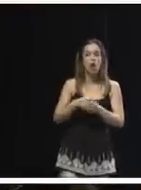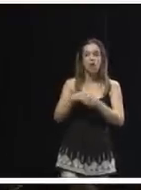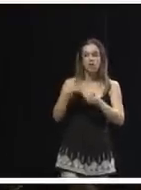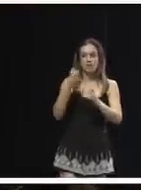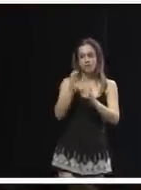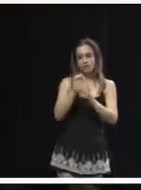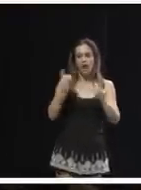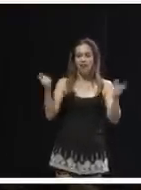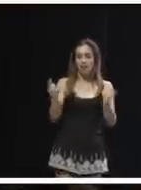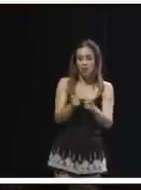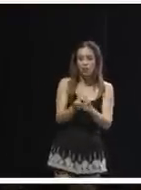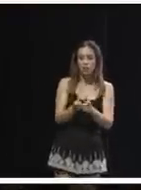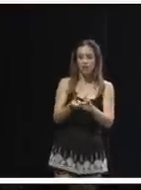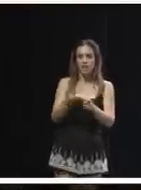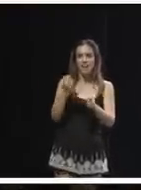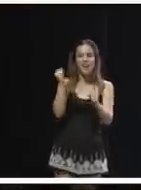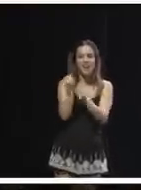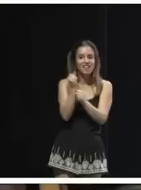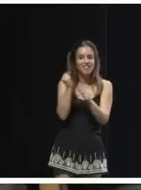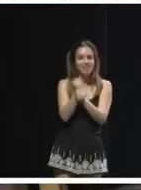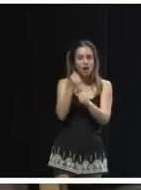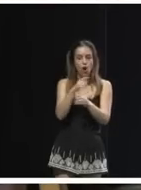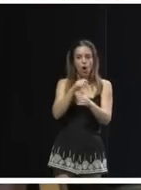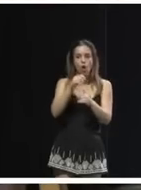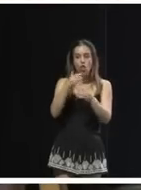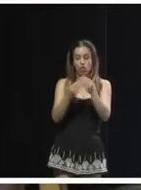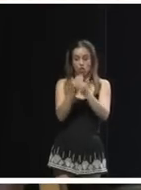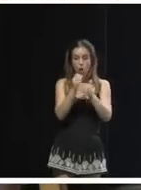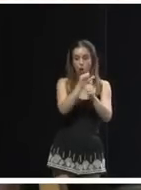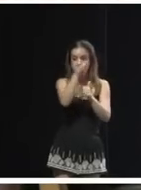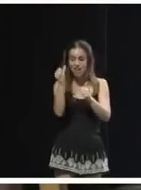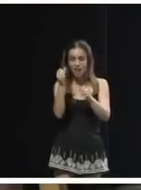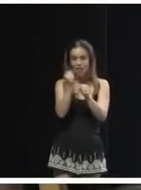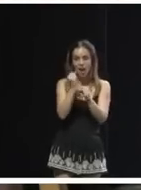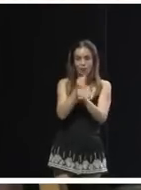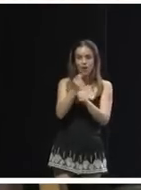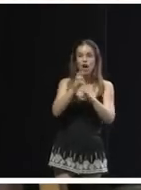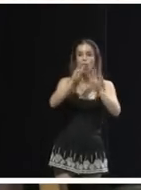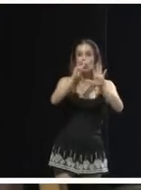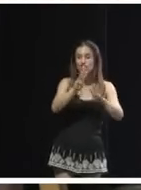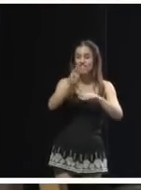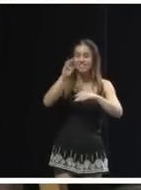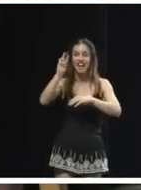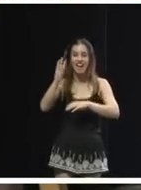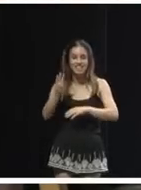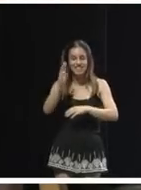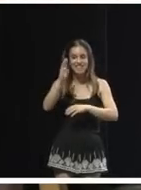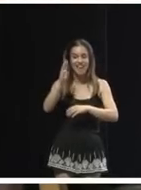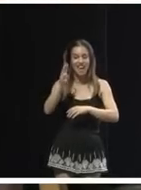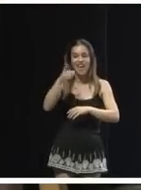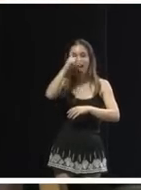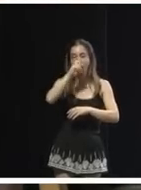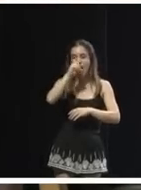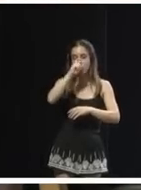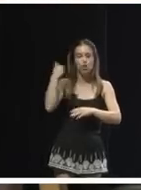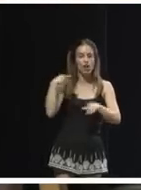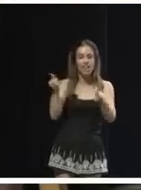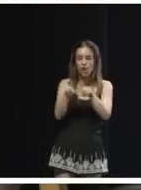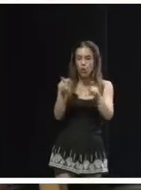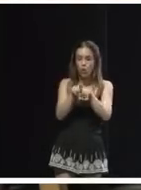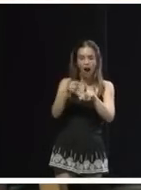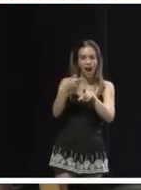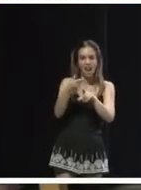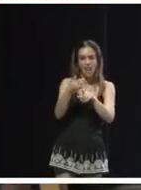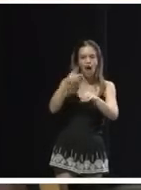sin reducción salarial. Llevamos con la misma jornada desde el año 83 y ya está bien. Vamos a reducir la